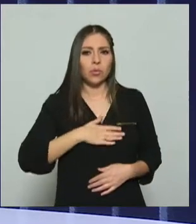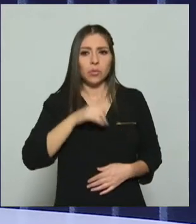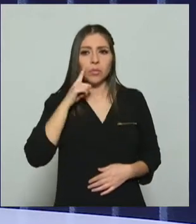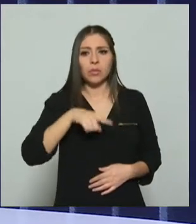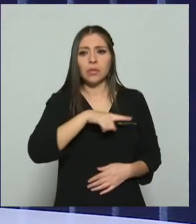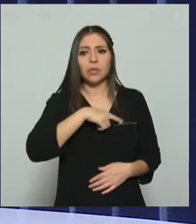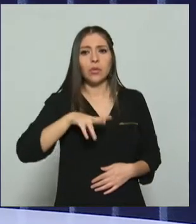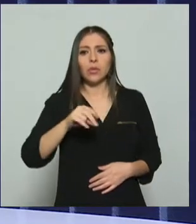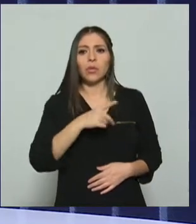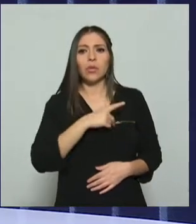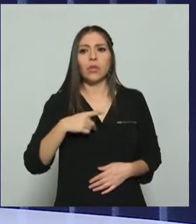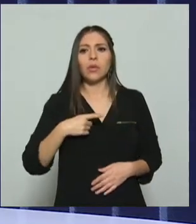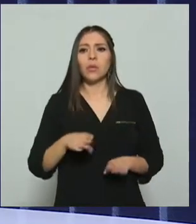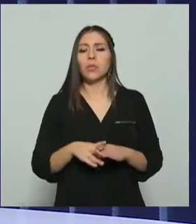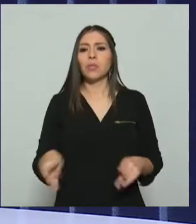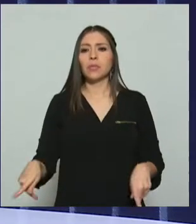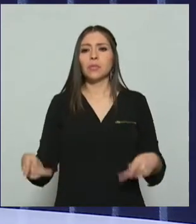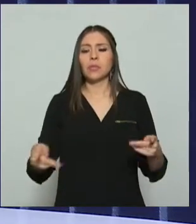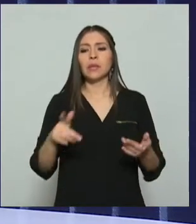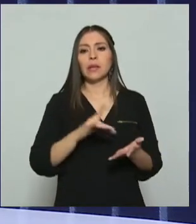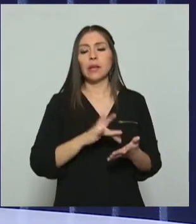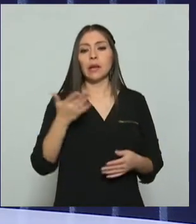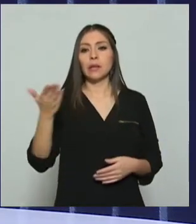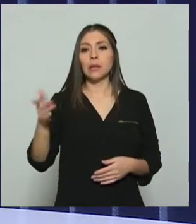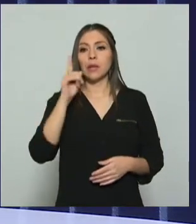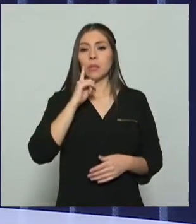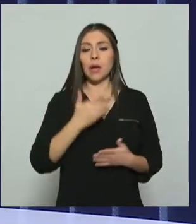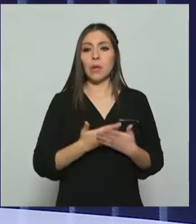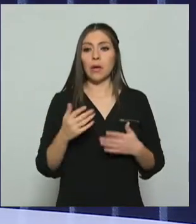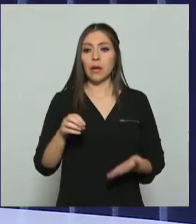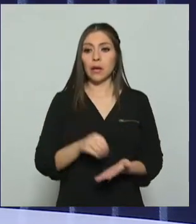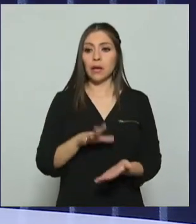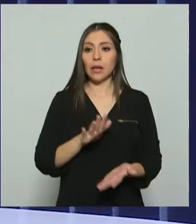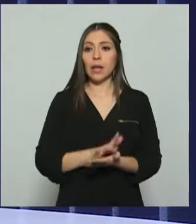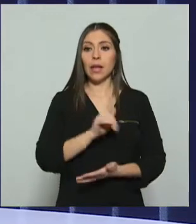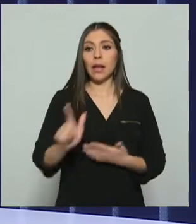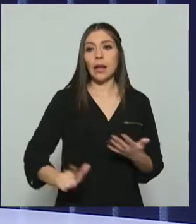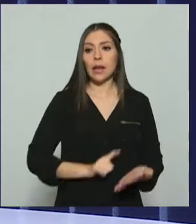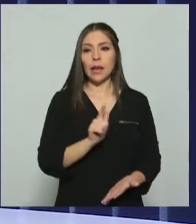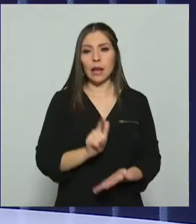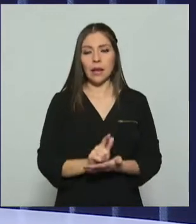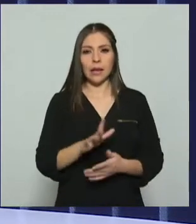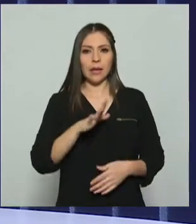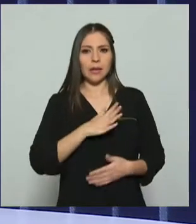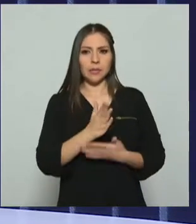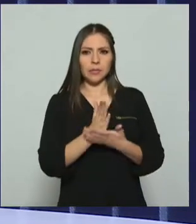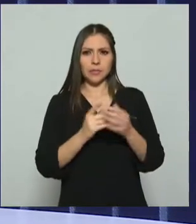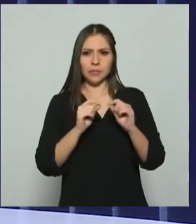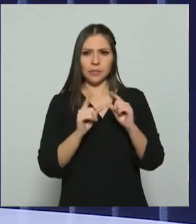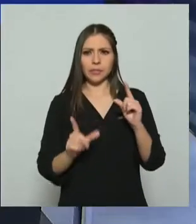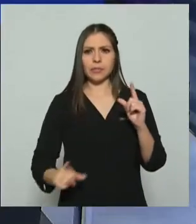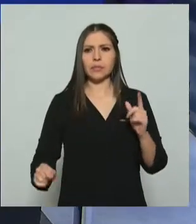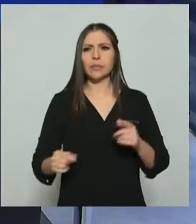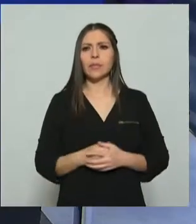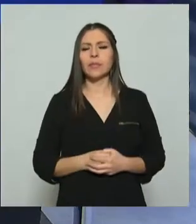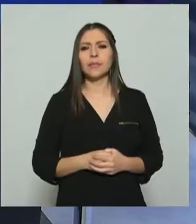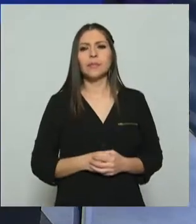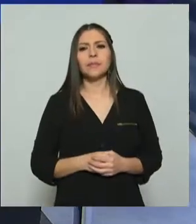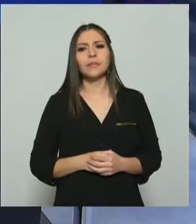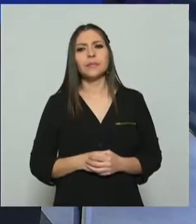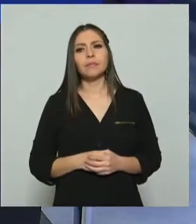ser consideradas como mercancía. Gracias a ella existe ahora una ley en la mitad del país. En ese sentido, ustedes fueron parte clave,